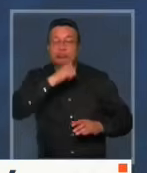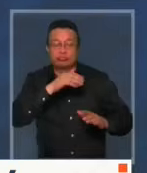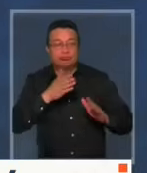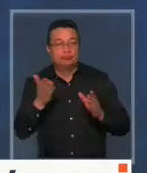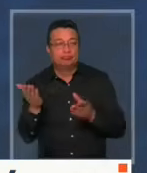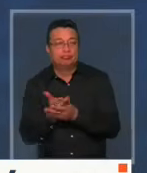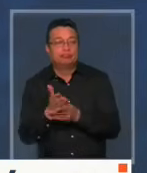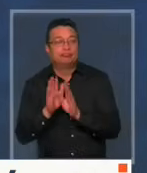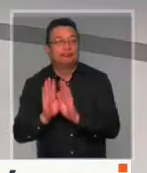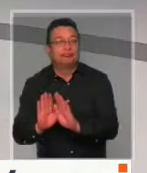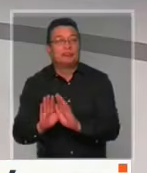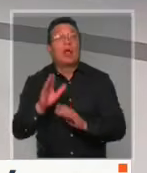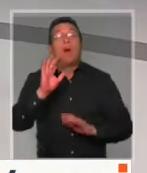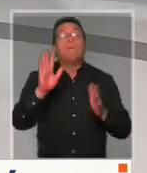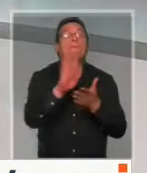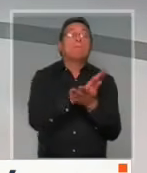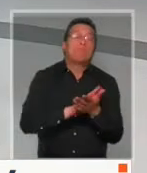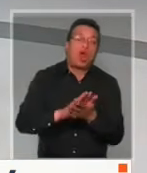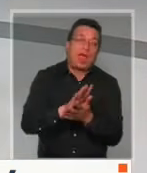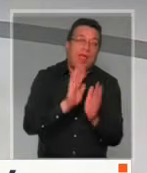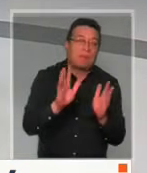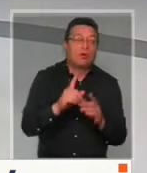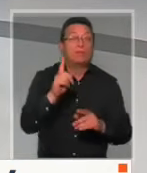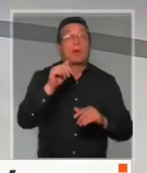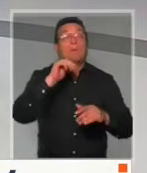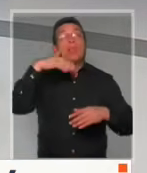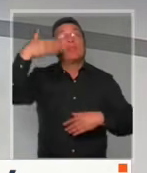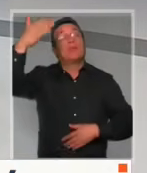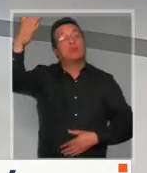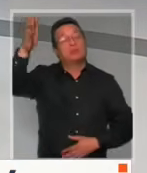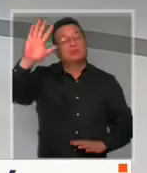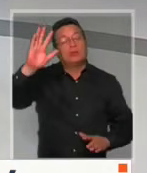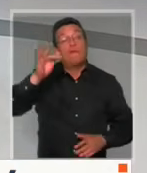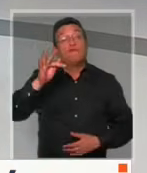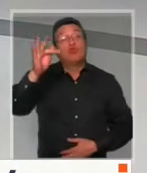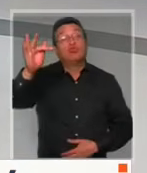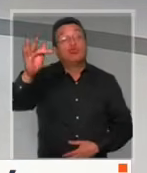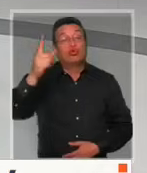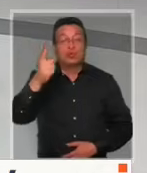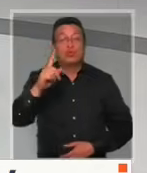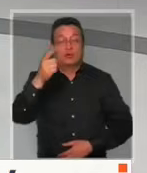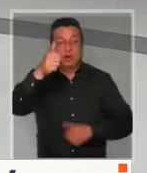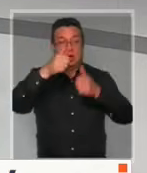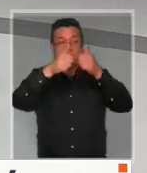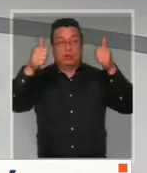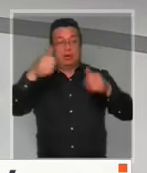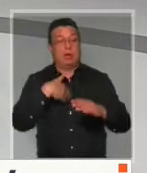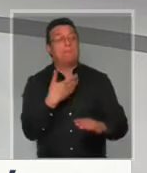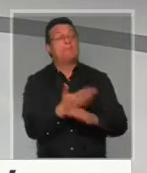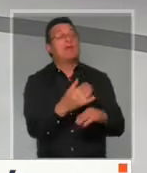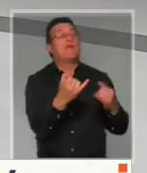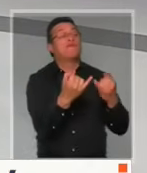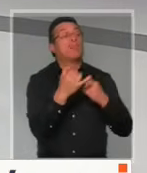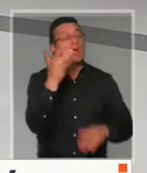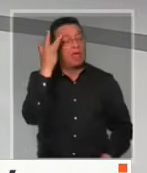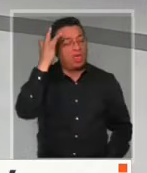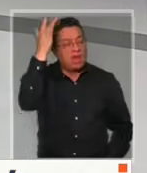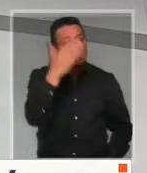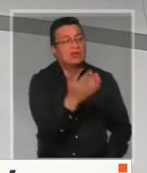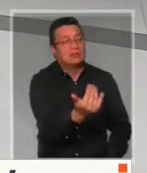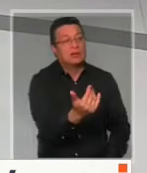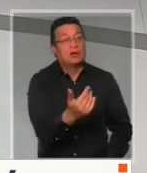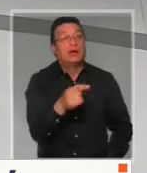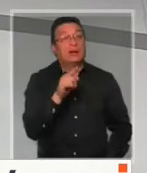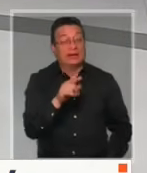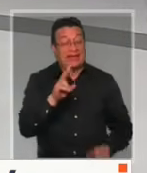ejemplo, si el día de mañana una autoridad que tiene atribuciones para pedir informes de inteligencia considera que un